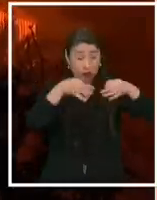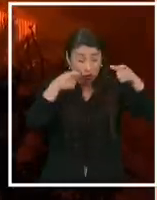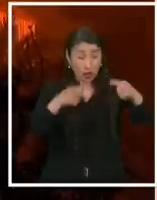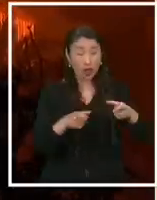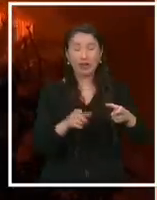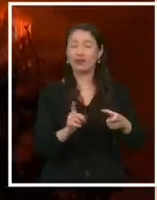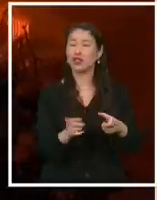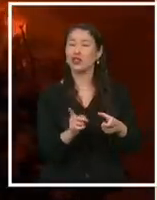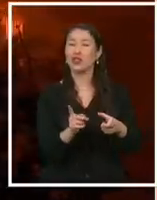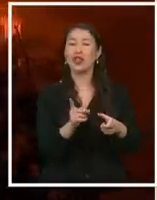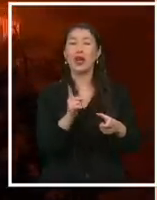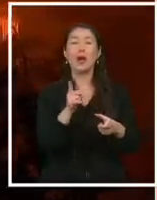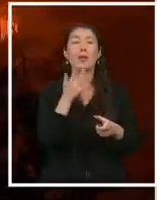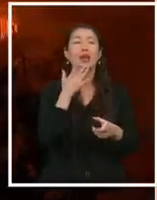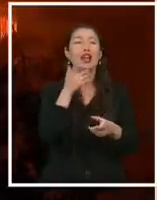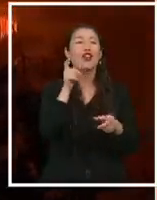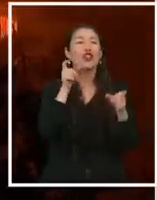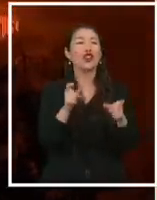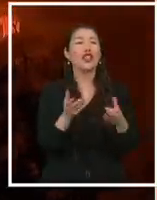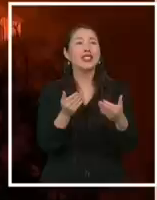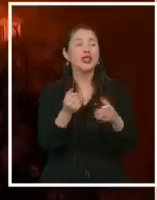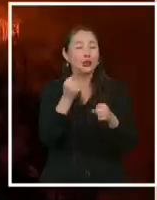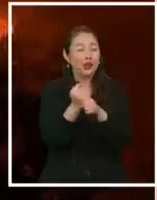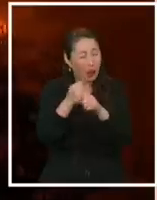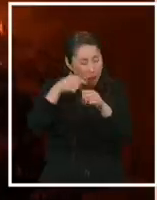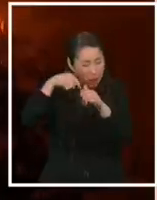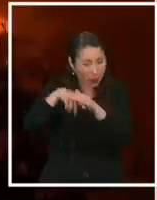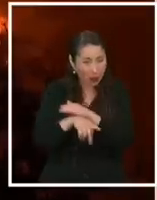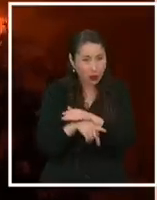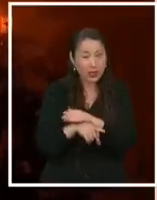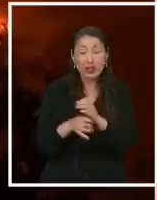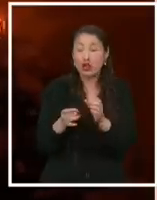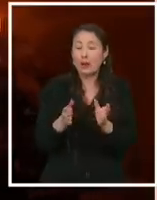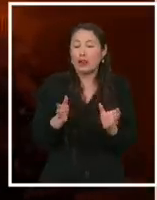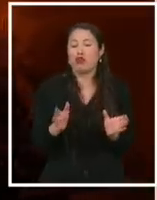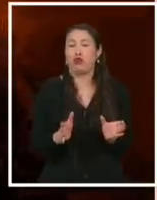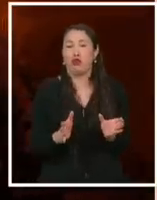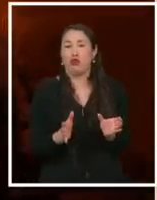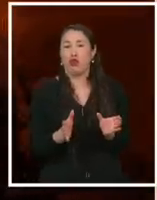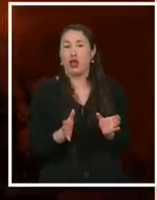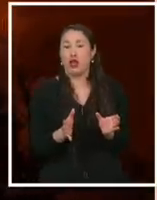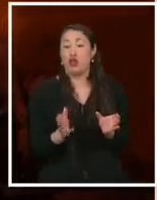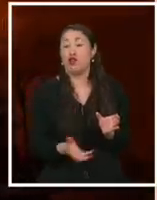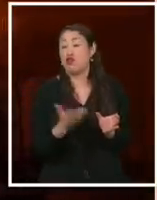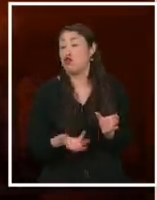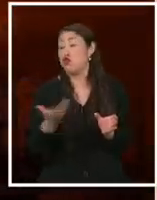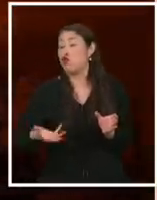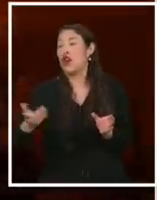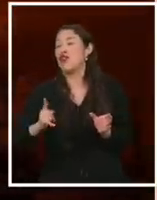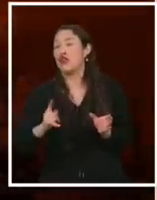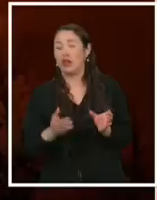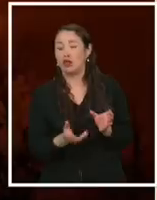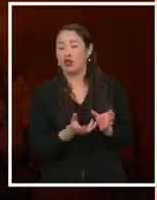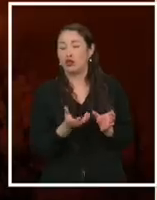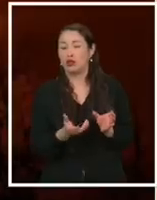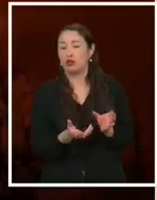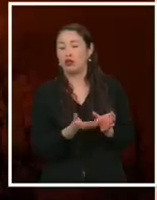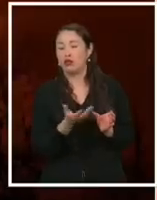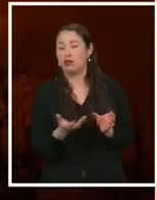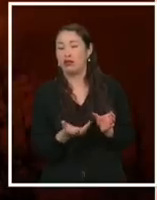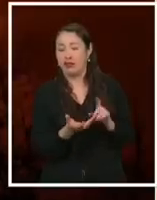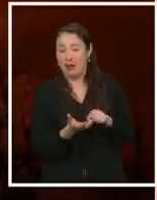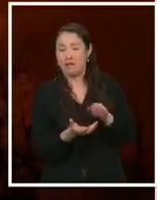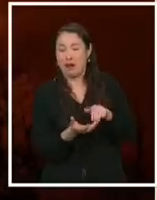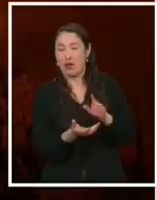se logra ya con un trabajo más minucioso. ¿Qué significa que esté contenido su avance? Que las llamas ya no están avanzando significativamente. Vale